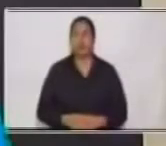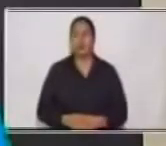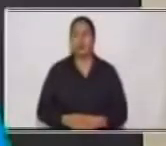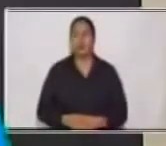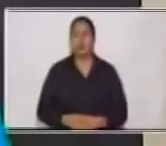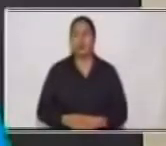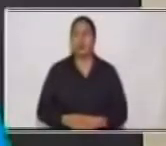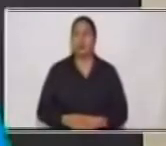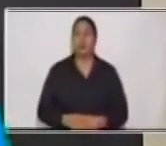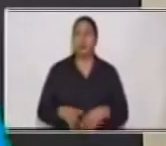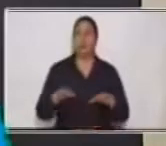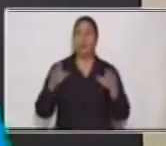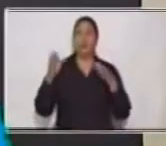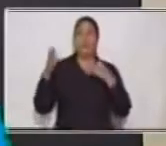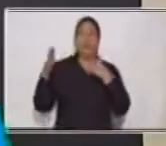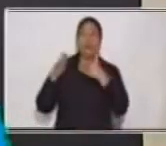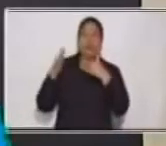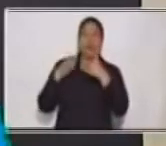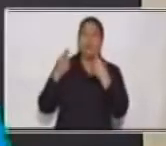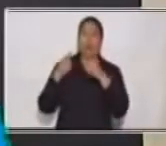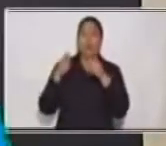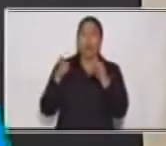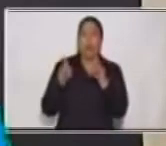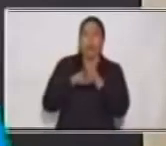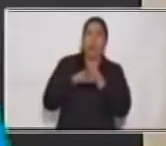y se va acercando sin tocar a